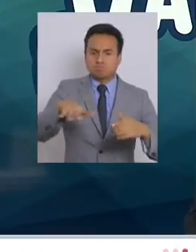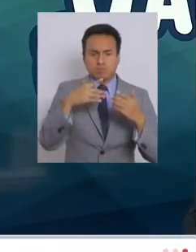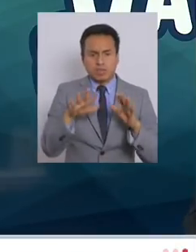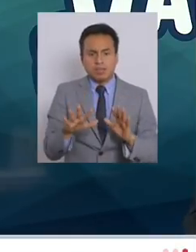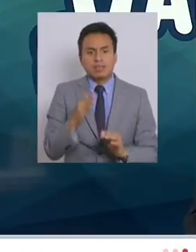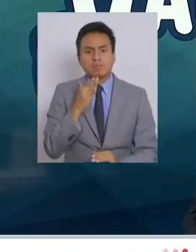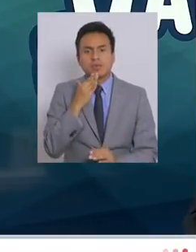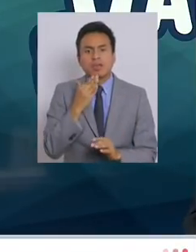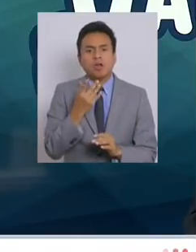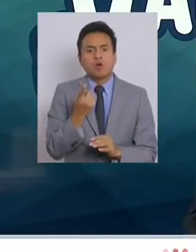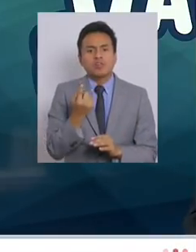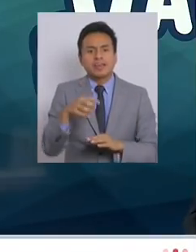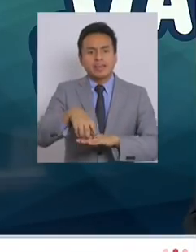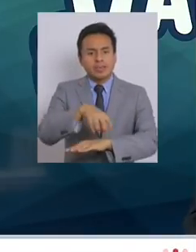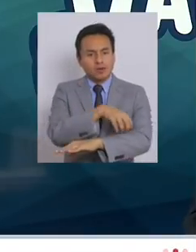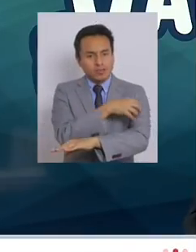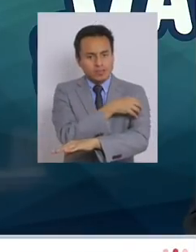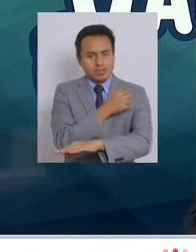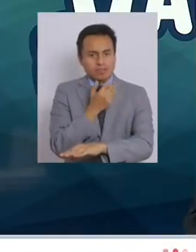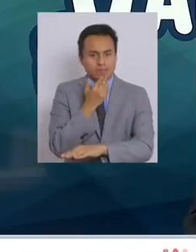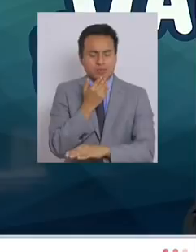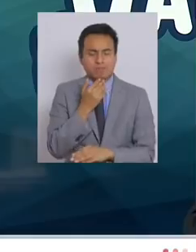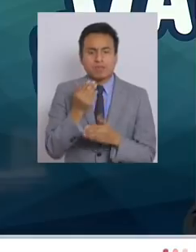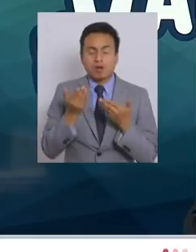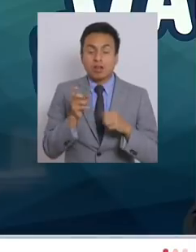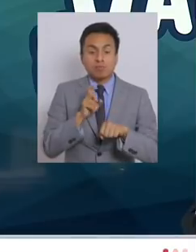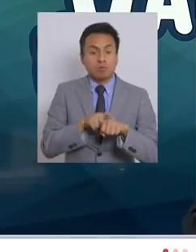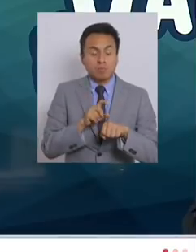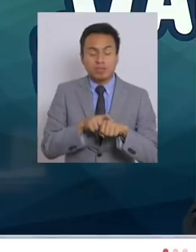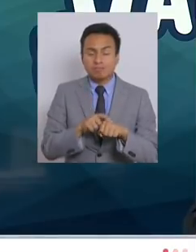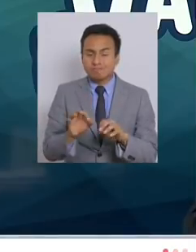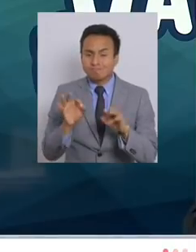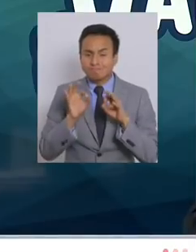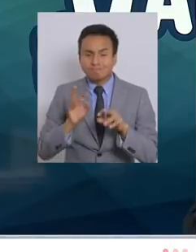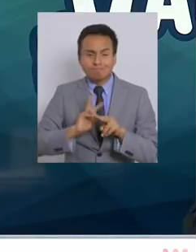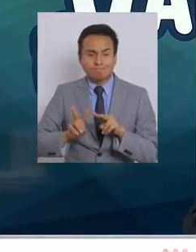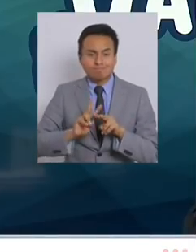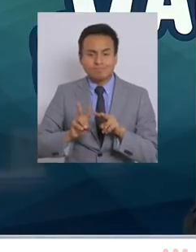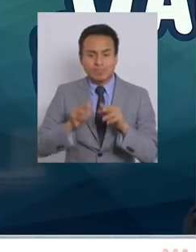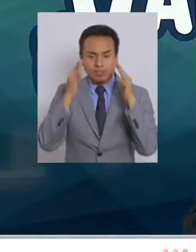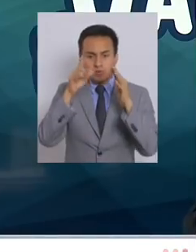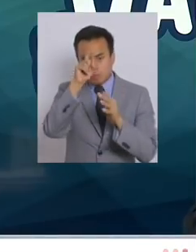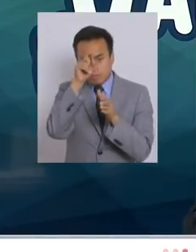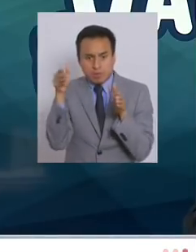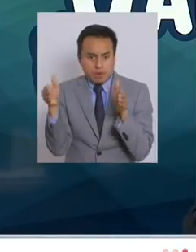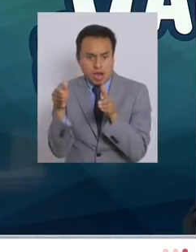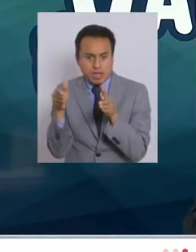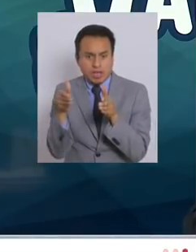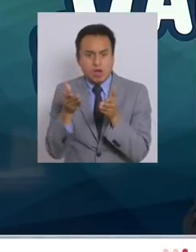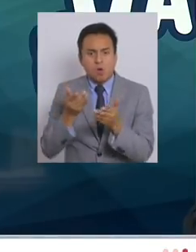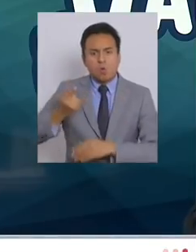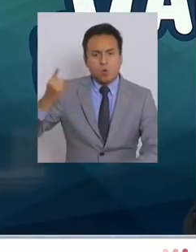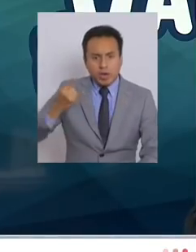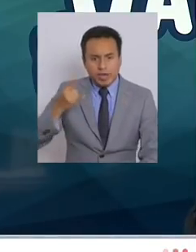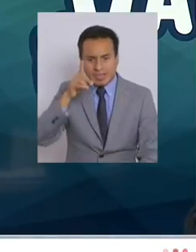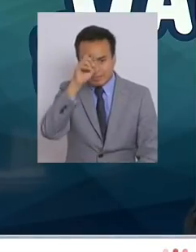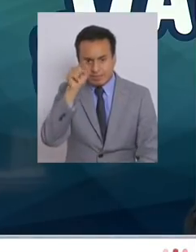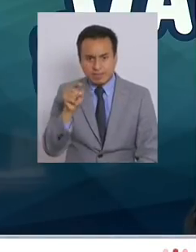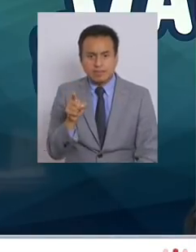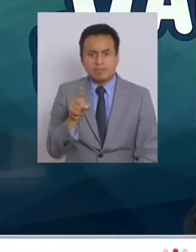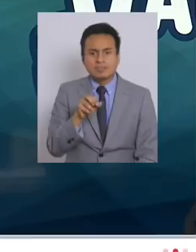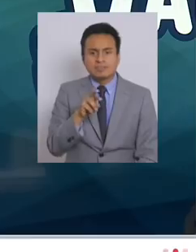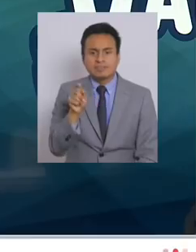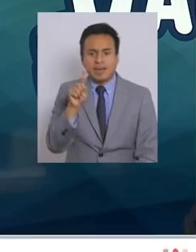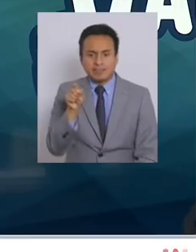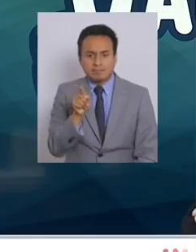en 11 regiones en este momento se están haciendo principalmente a través de la atención primaria a servicios de urgencia srs